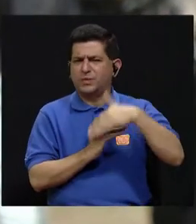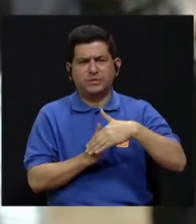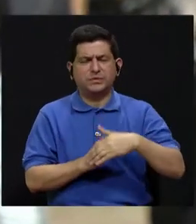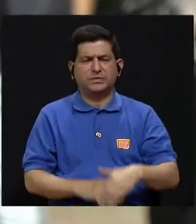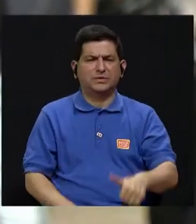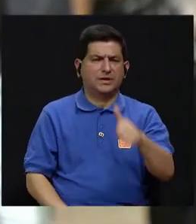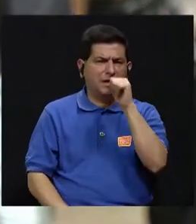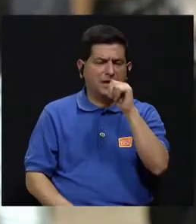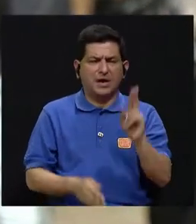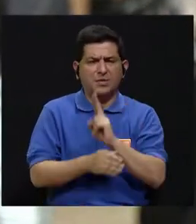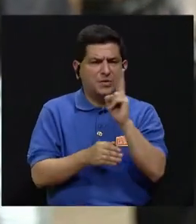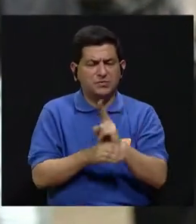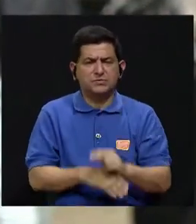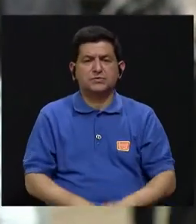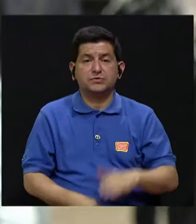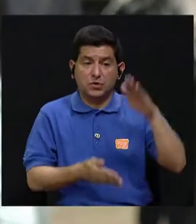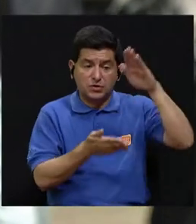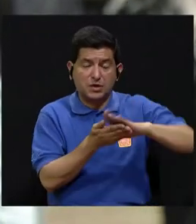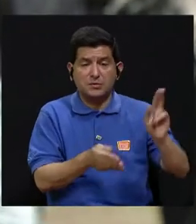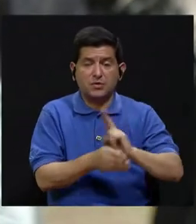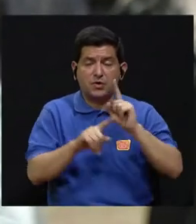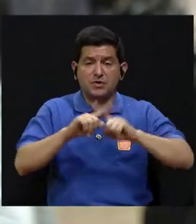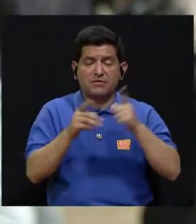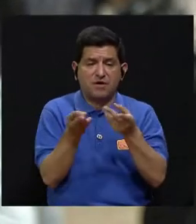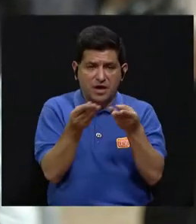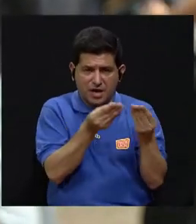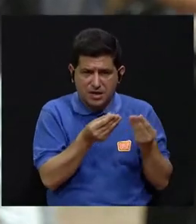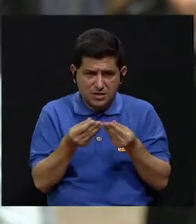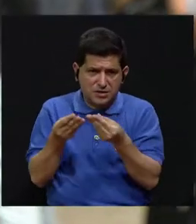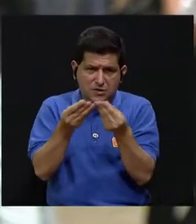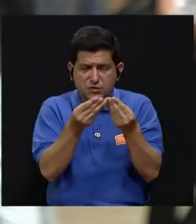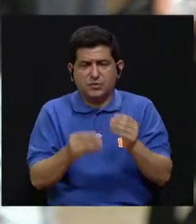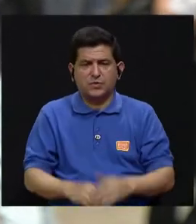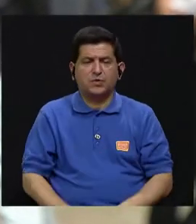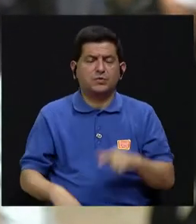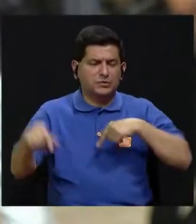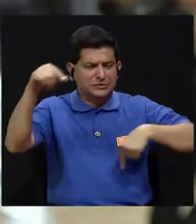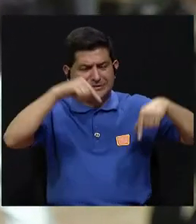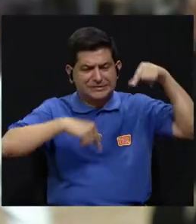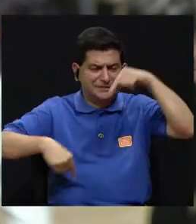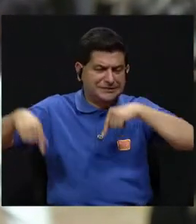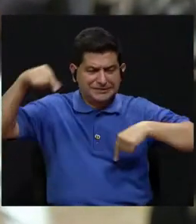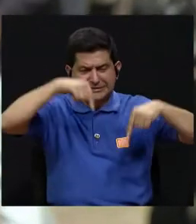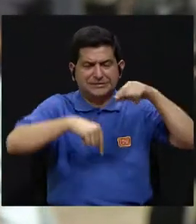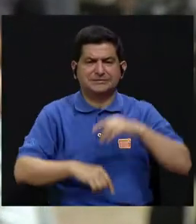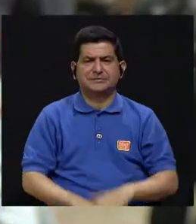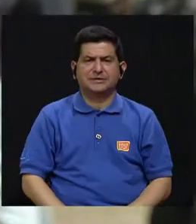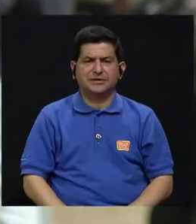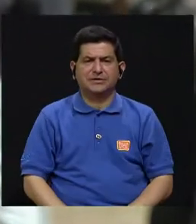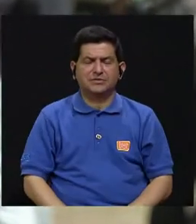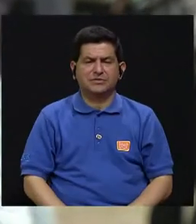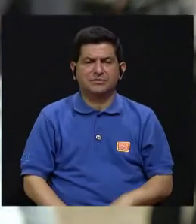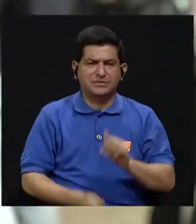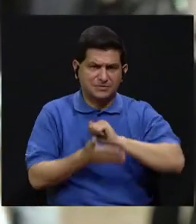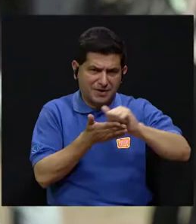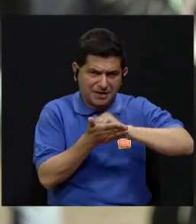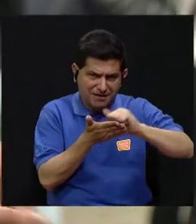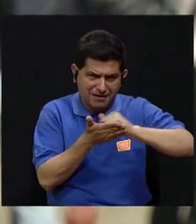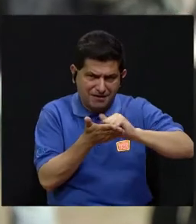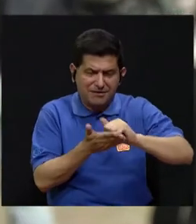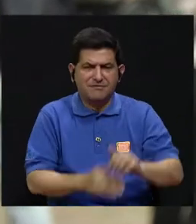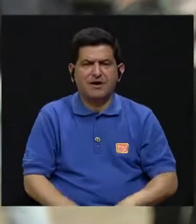agua, disminuir el uso de diferentes productos químicos,